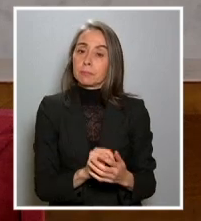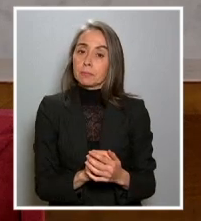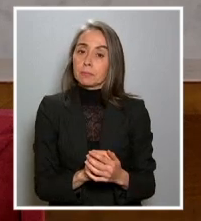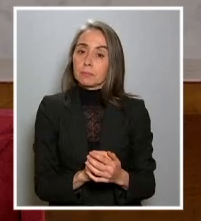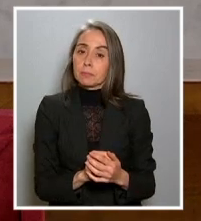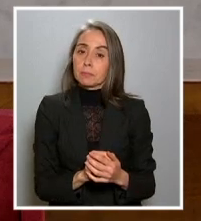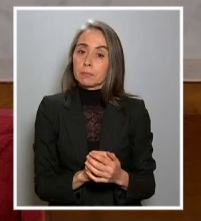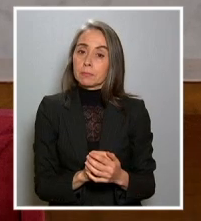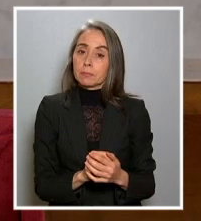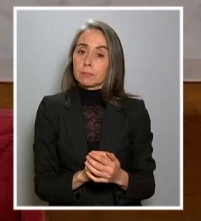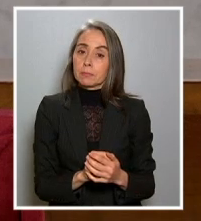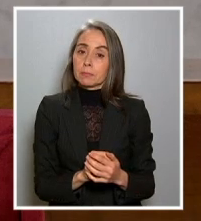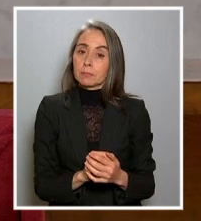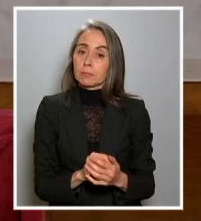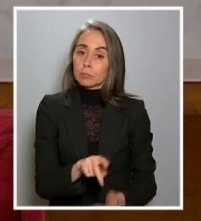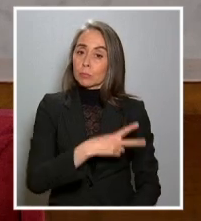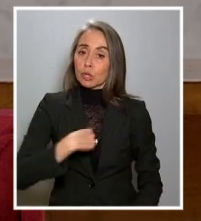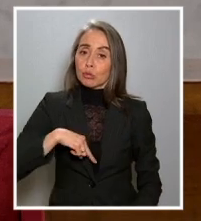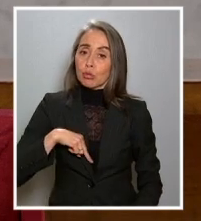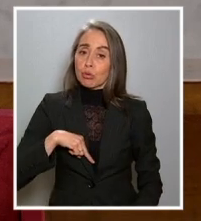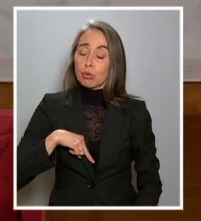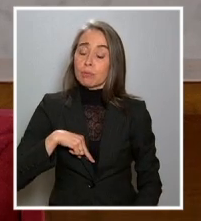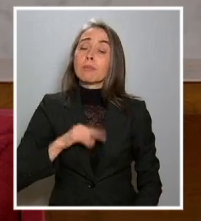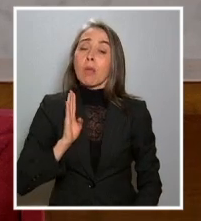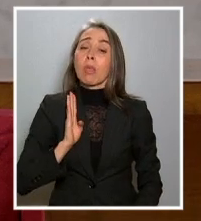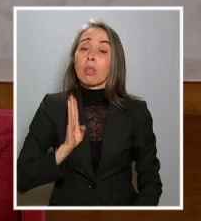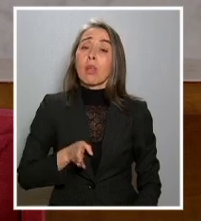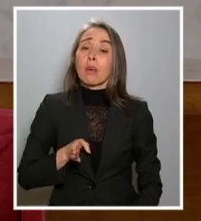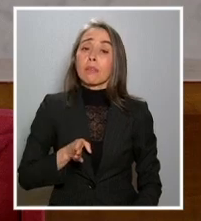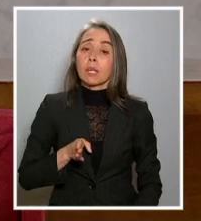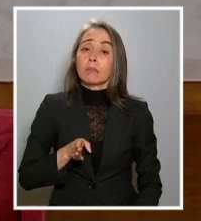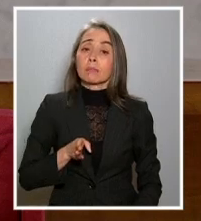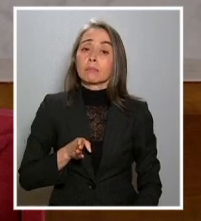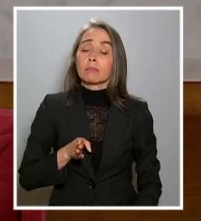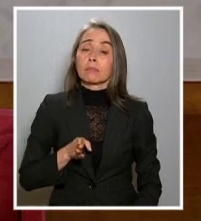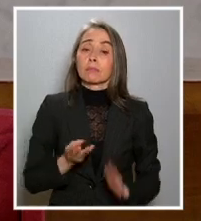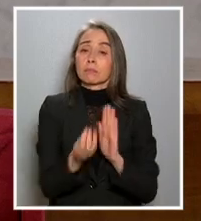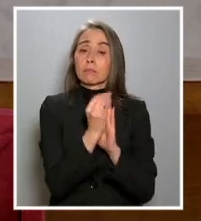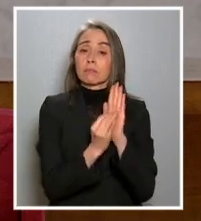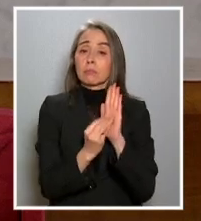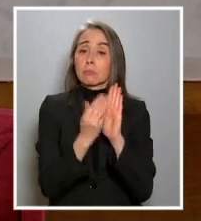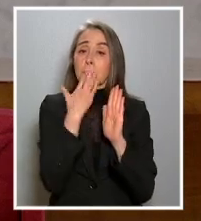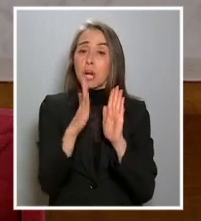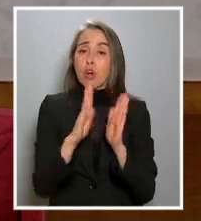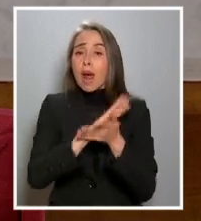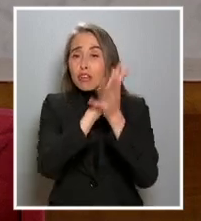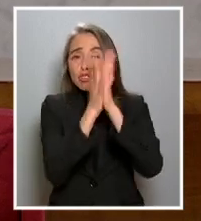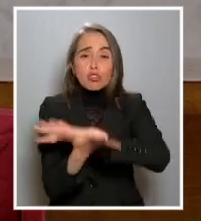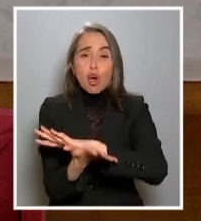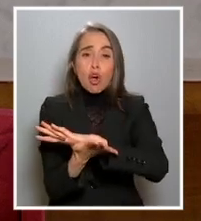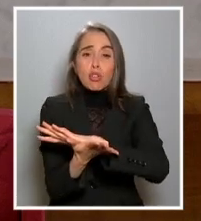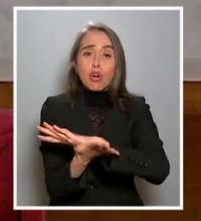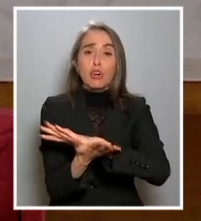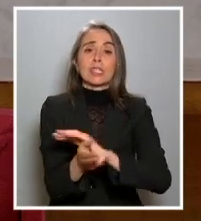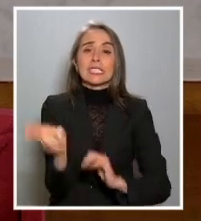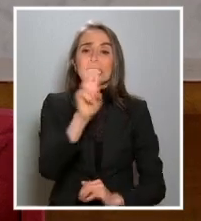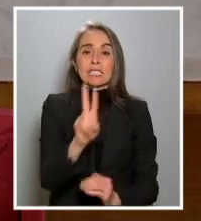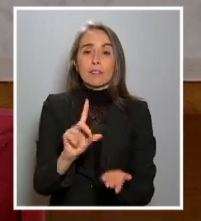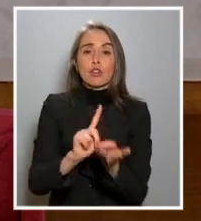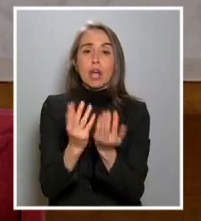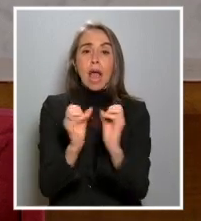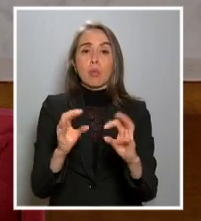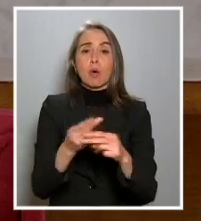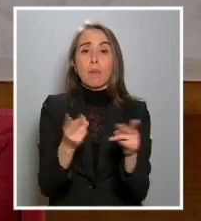Por lo tanto, tenemos el deber de mejorar todos los servicios locales de